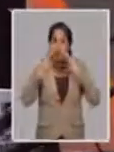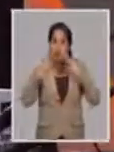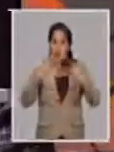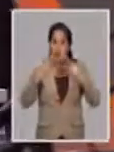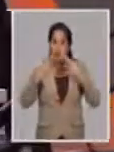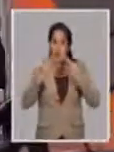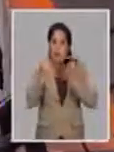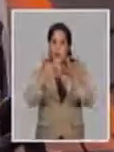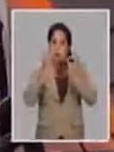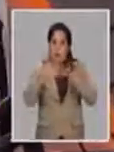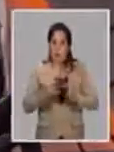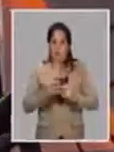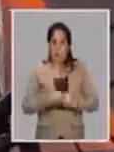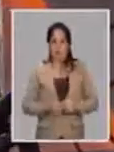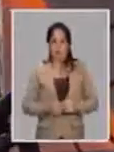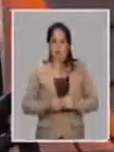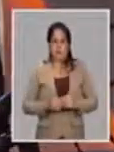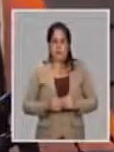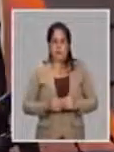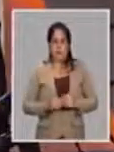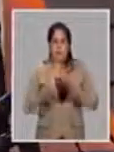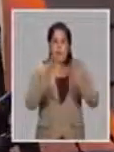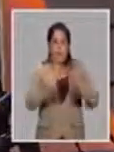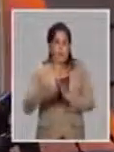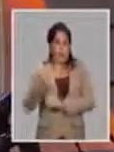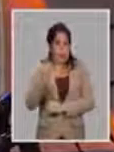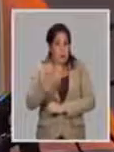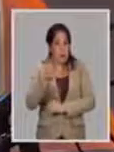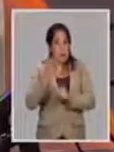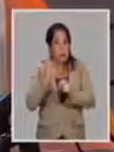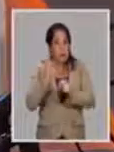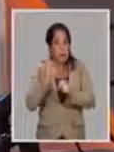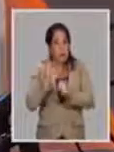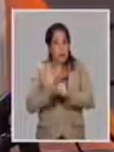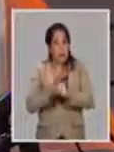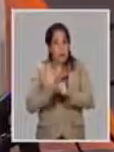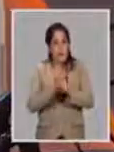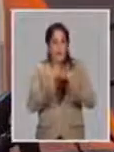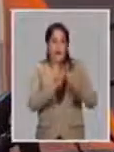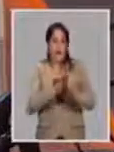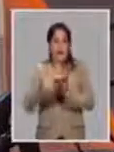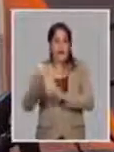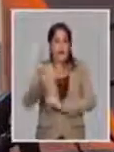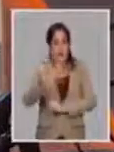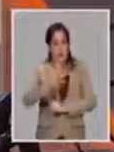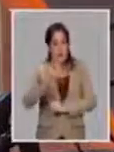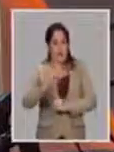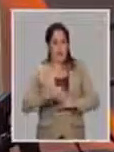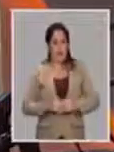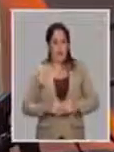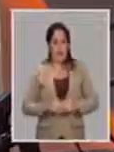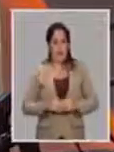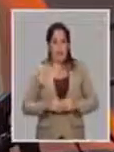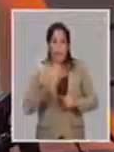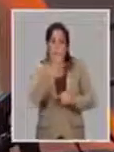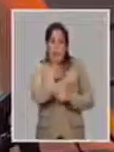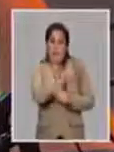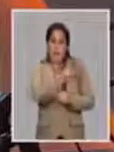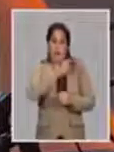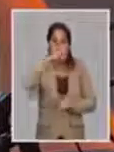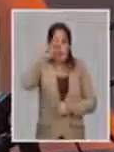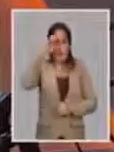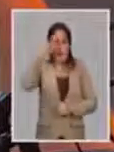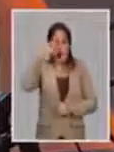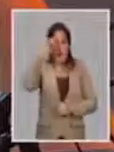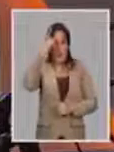% de efectividad los que se van obteniendo en fase 2 y comienza la fase 3 ya de la